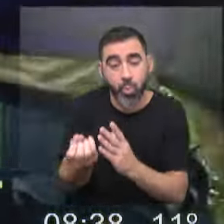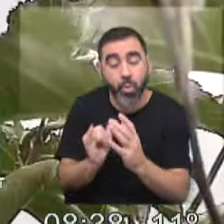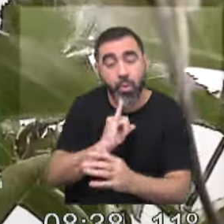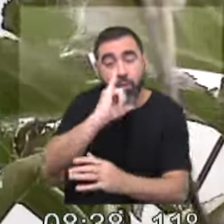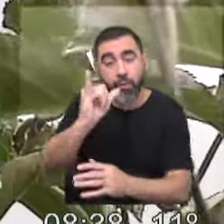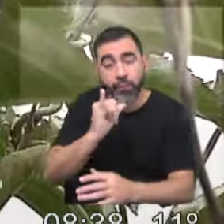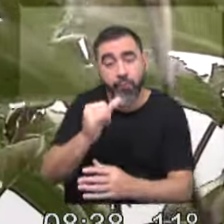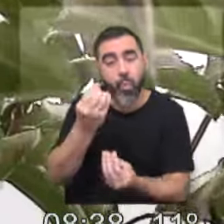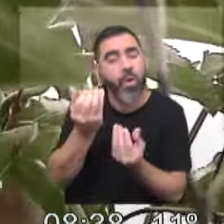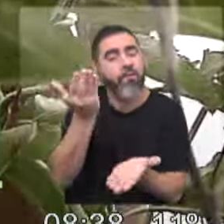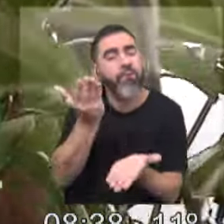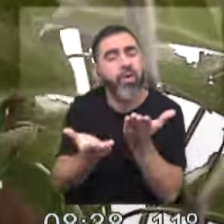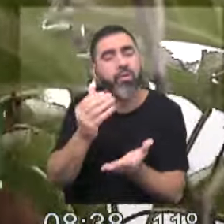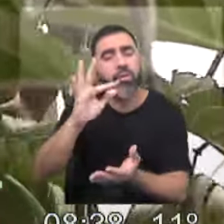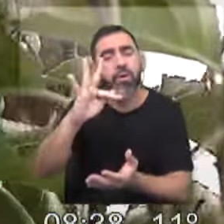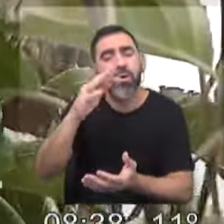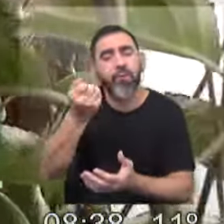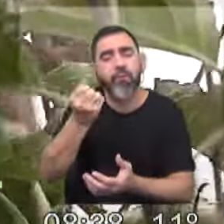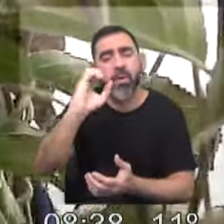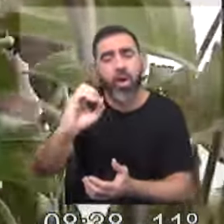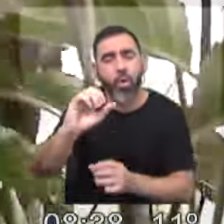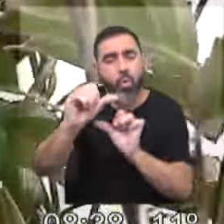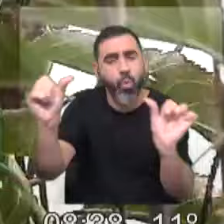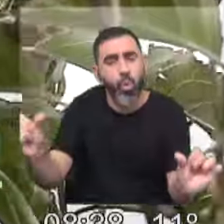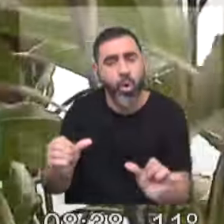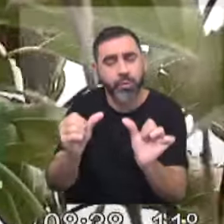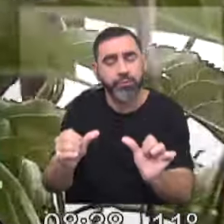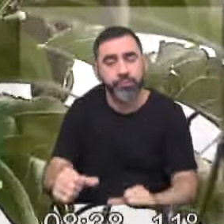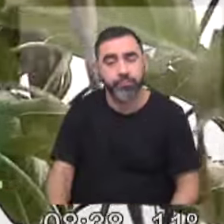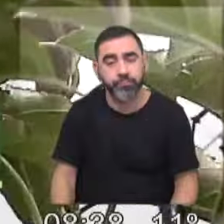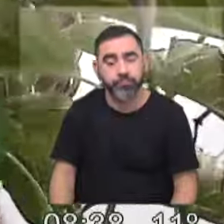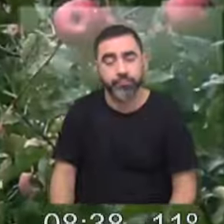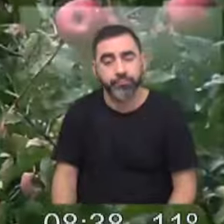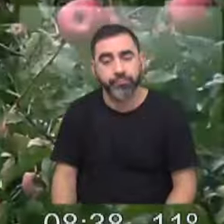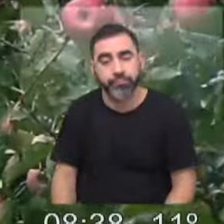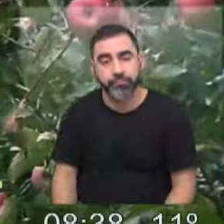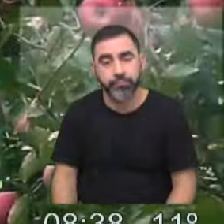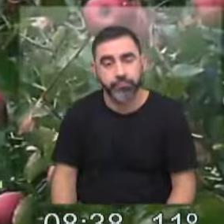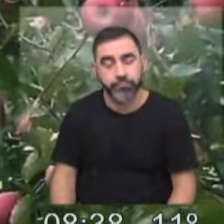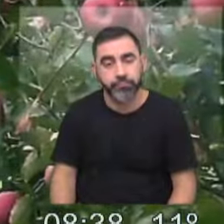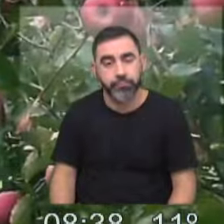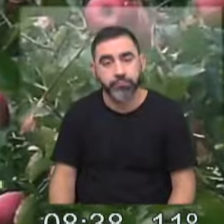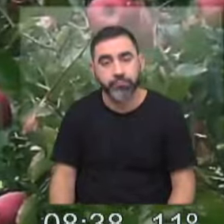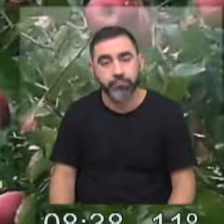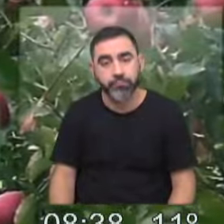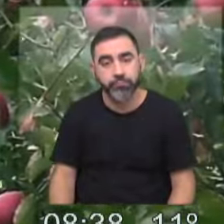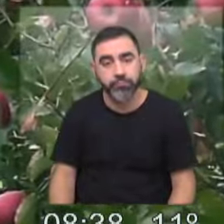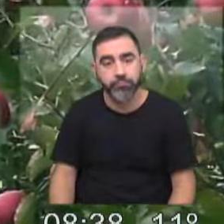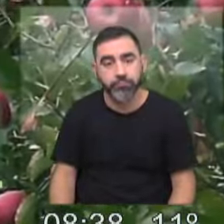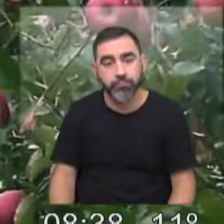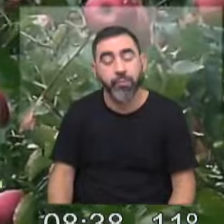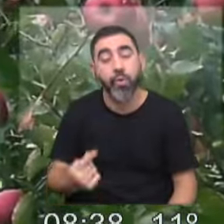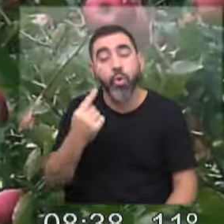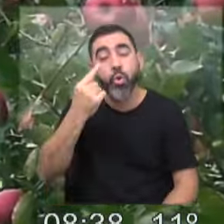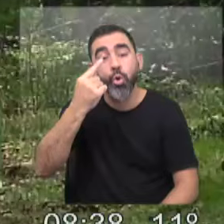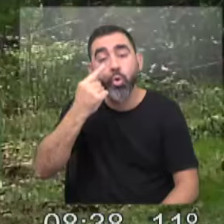informe? Es decir, ¿cuál es la evaluación que hace a nivel regional sobre este tema, habiendo conocimiento? En primer lugar, tenemos que ver los números,